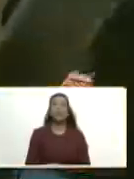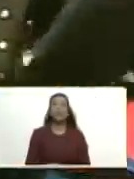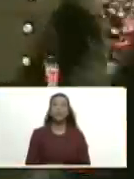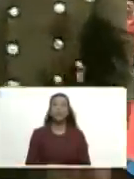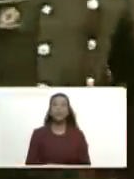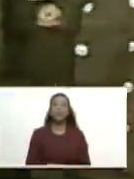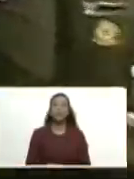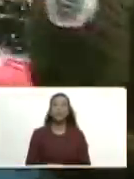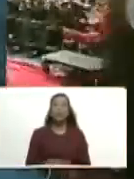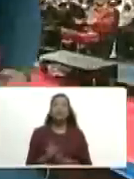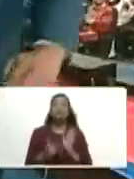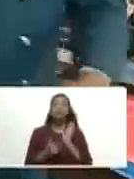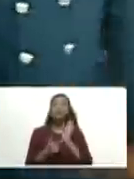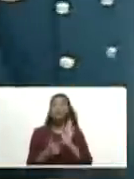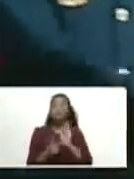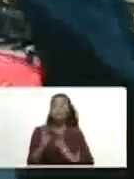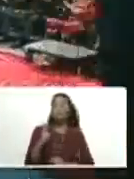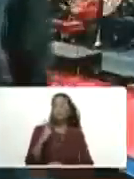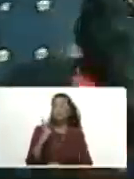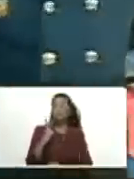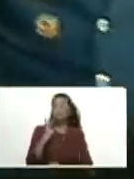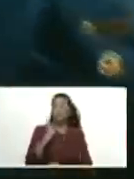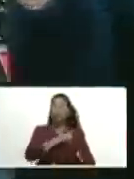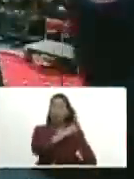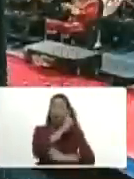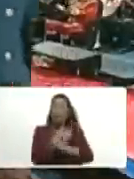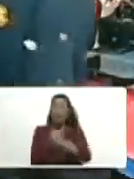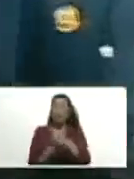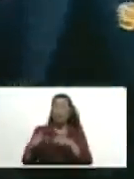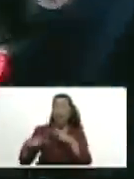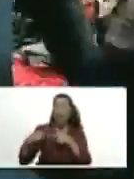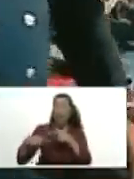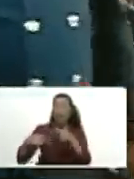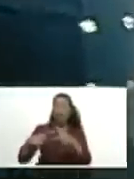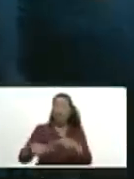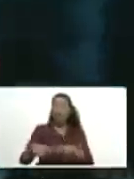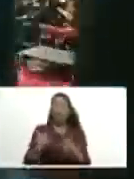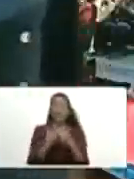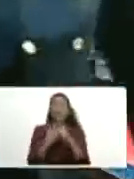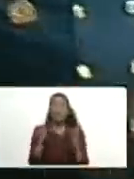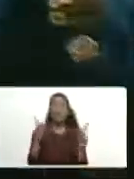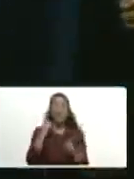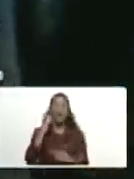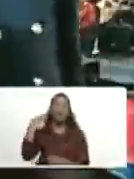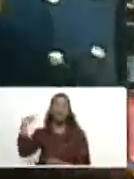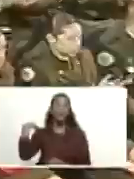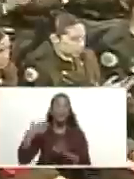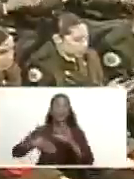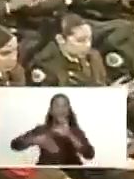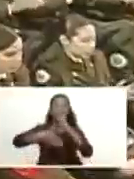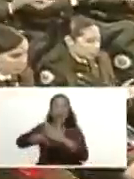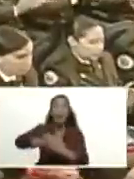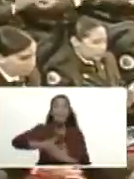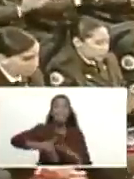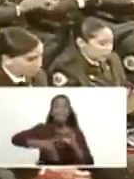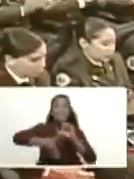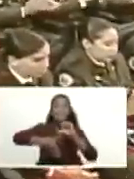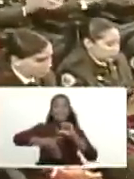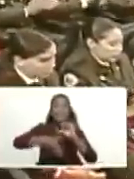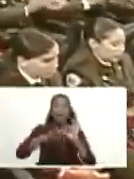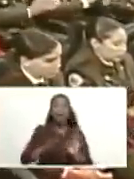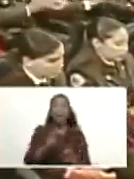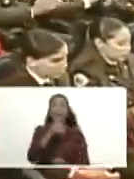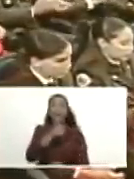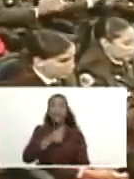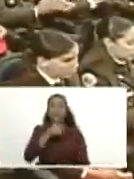Se destaca en este acto, además, la fuerza heredera de las glorias de los libertadores de América para sustentar la batalla de